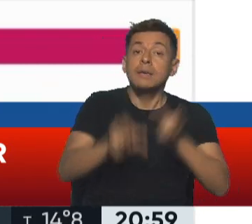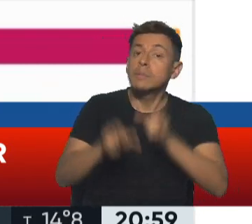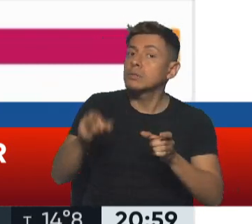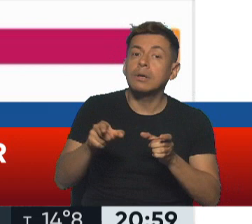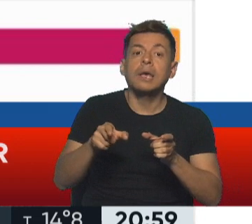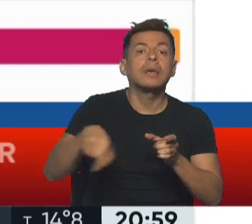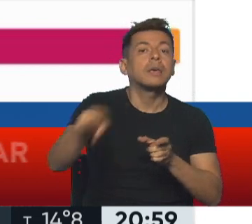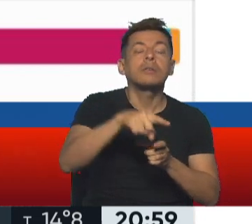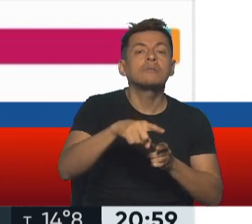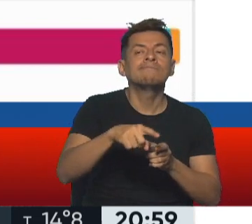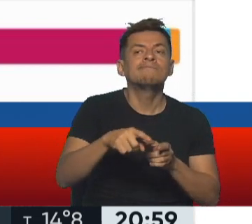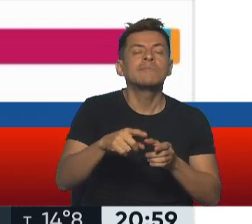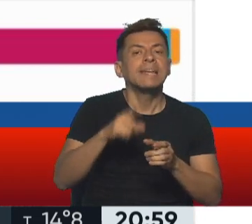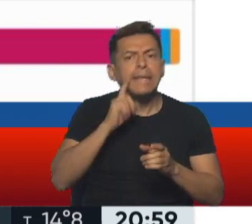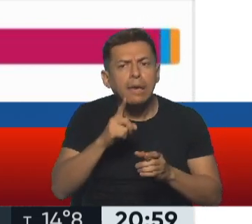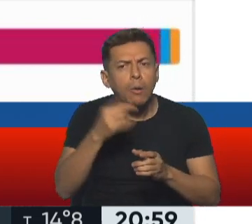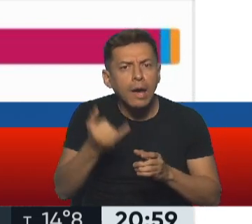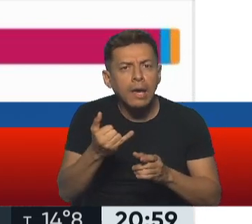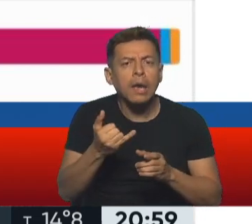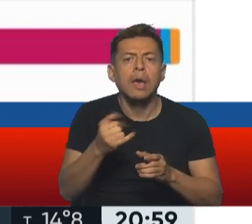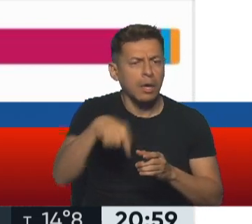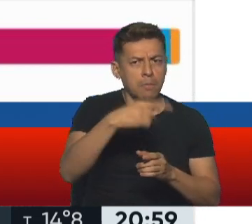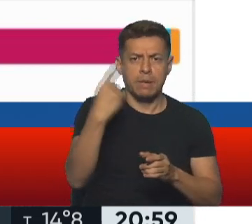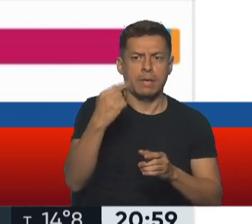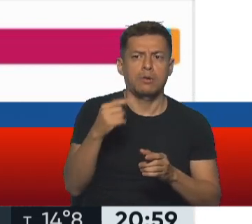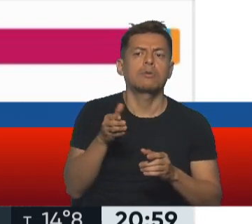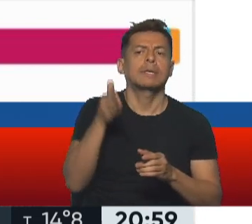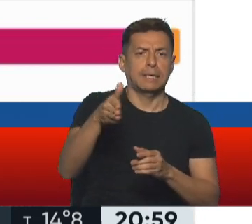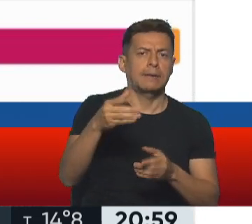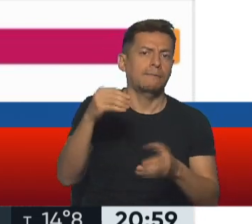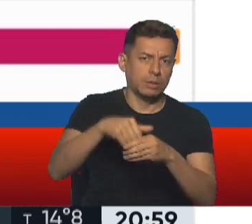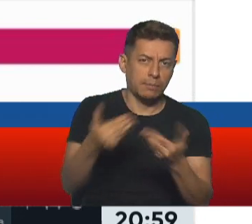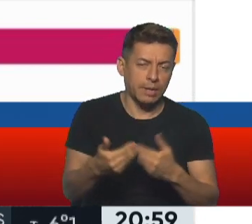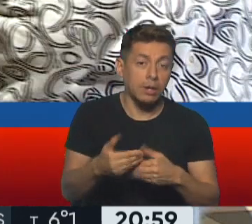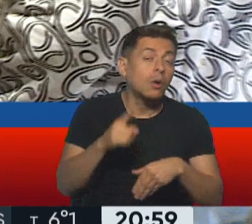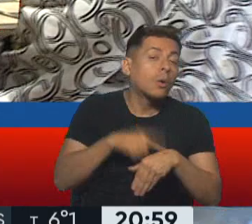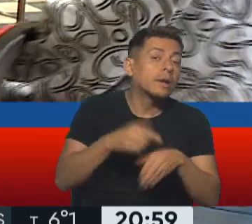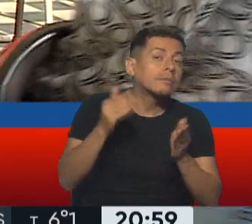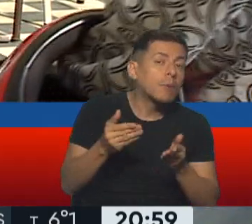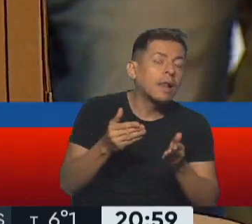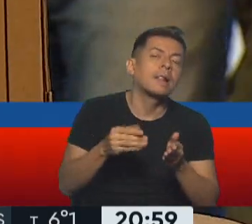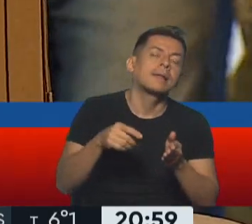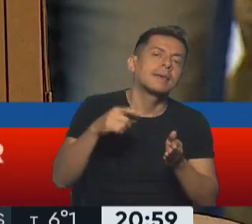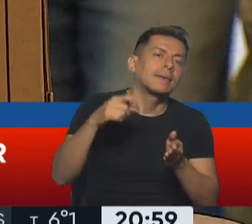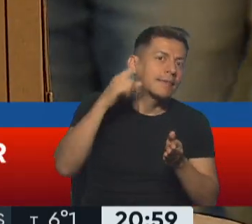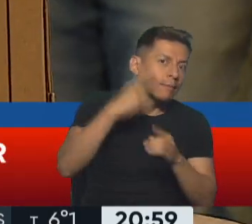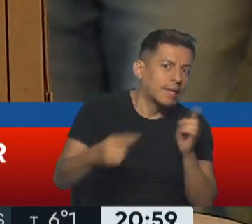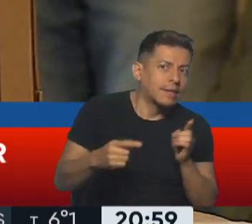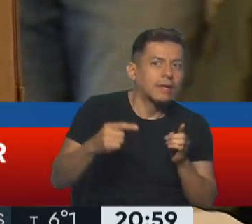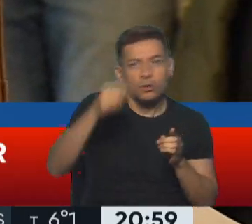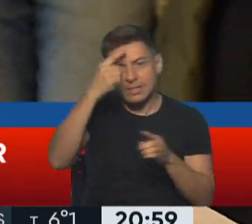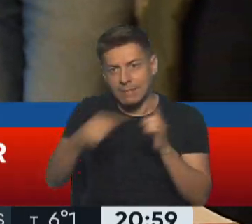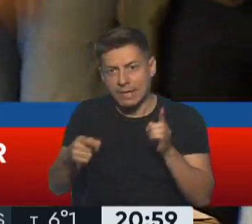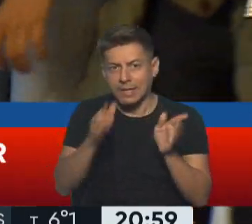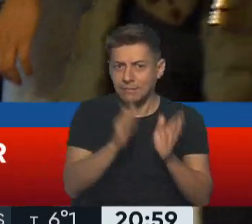sean consideradas como grupos de riesgo tendrán prioridad a la hora de votar. En el horario determinado, entre las 10:30 y 12:30, en la mayoría de los